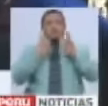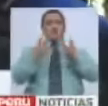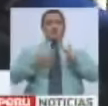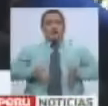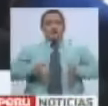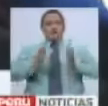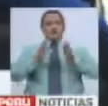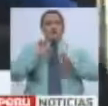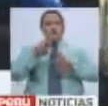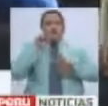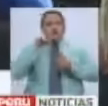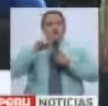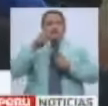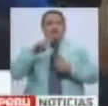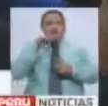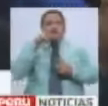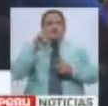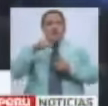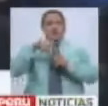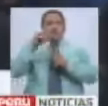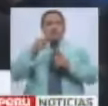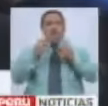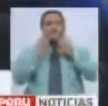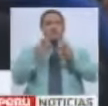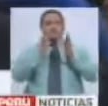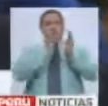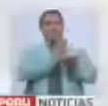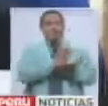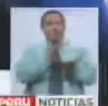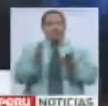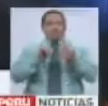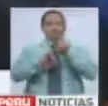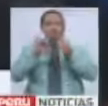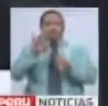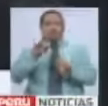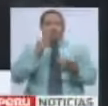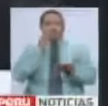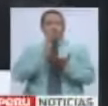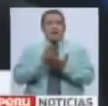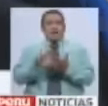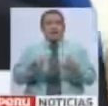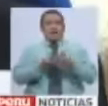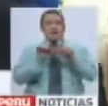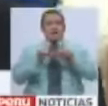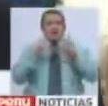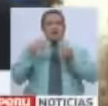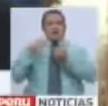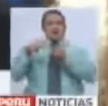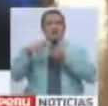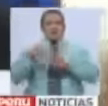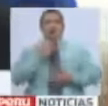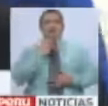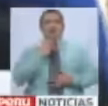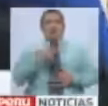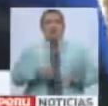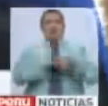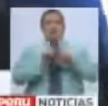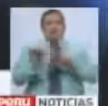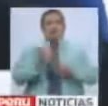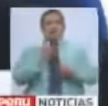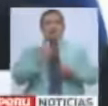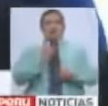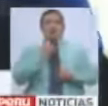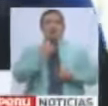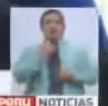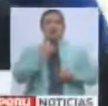vía de evitamiento, parte de la Panamericana Sur y parte de la Panamericana Norte. Las líneas van a tener distintos colores donde el común denominador va a